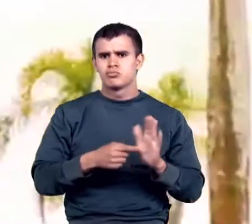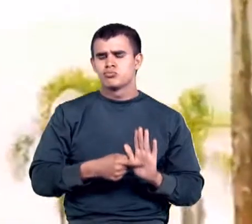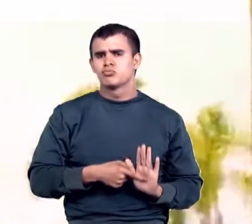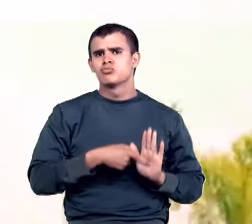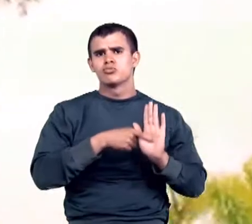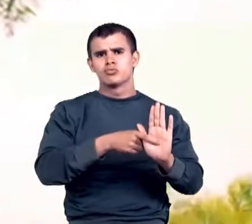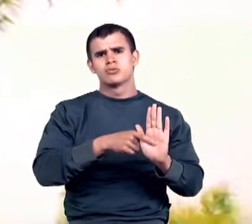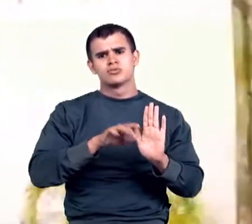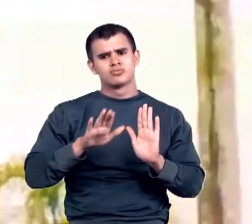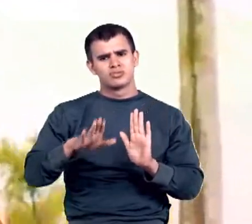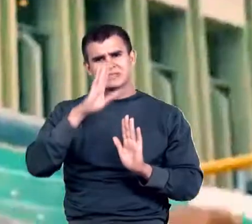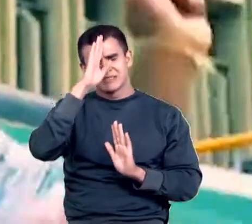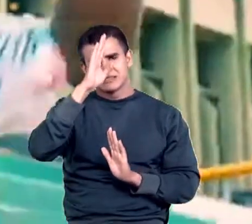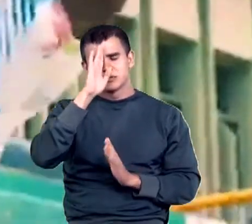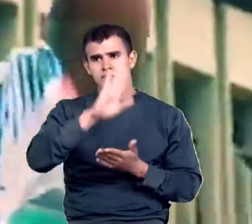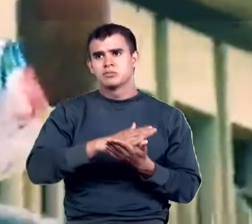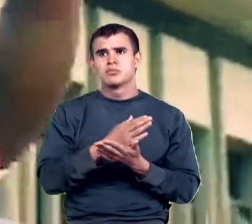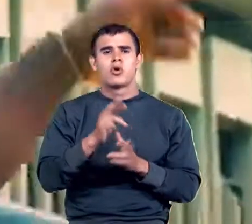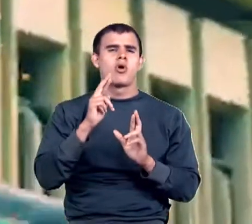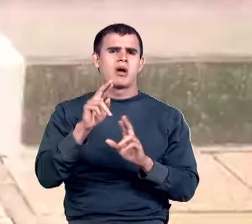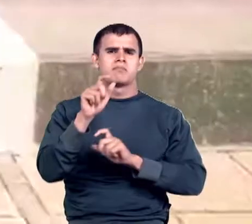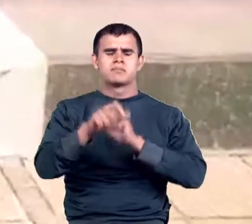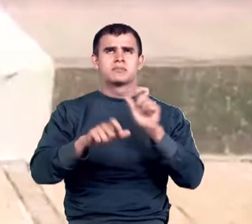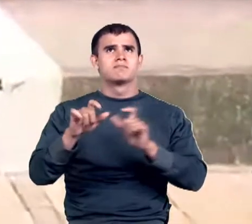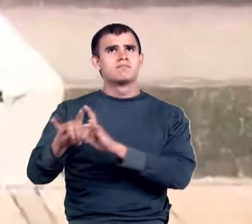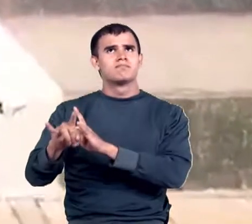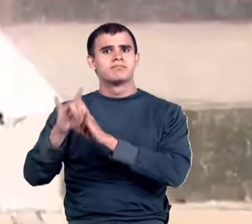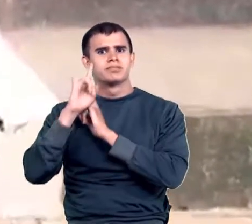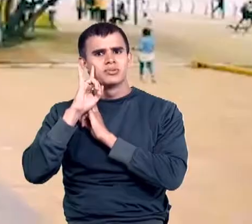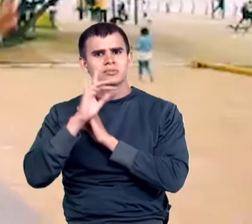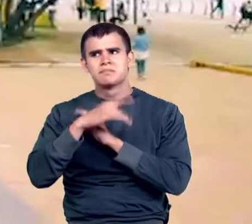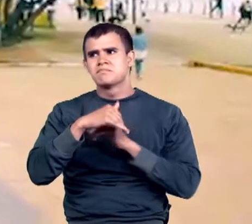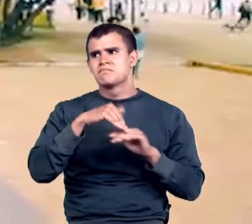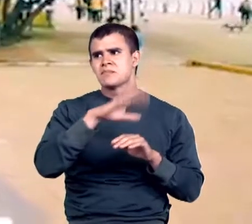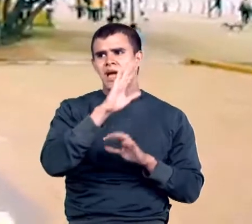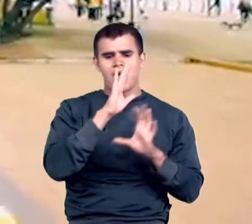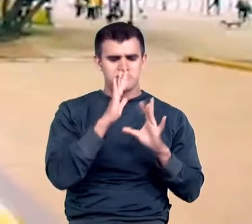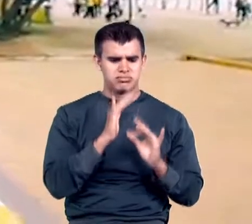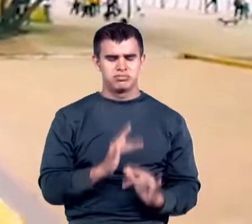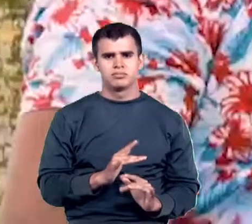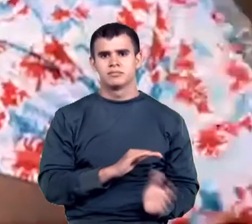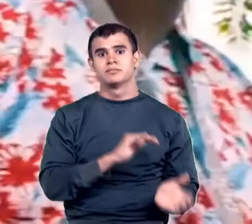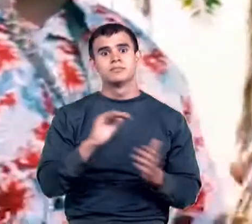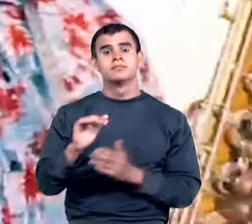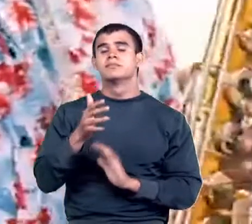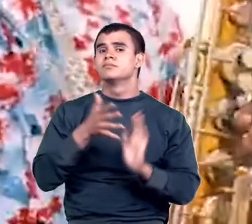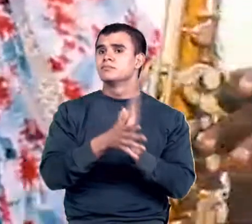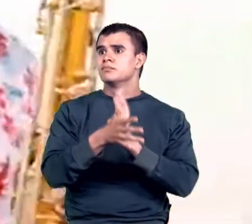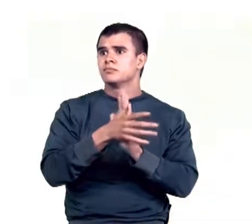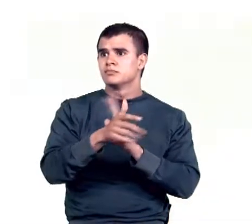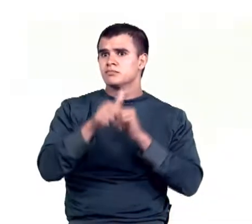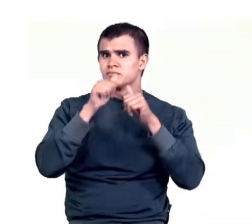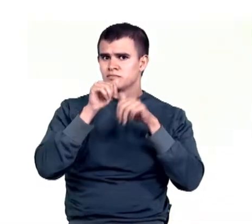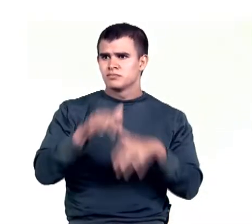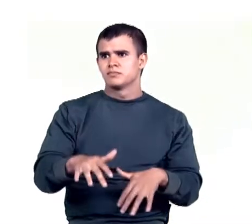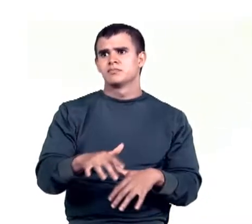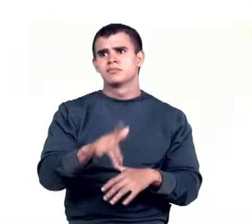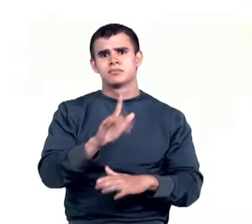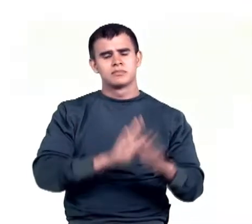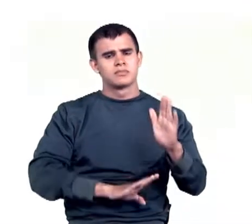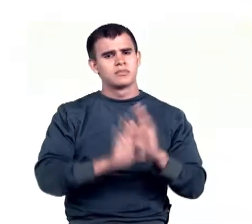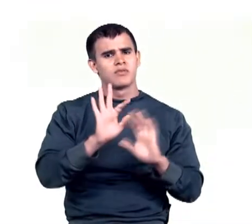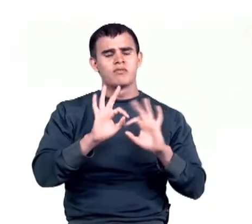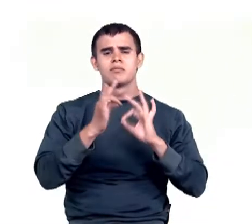muestra de su identidad, esperando que sean cada vez más los oídos y corazones cautivados por la chirimía. Sección